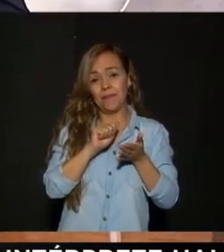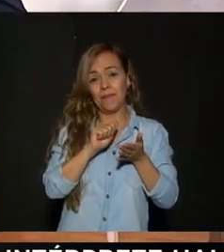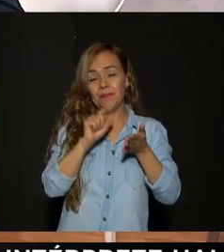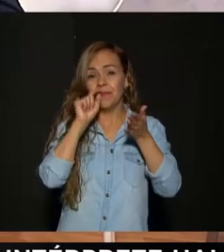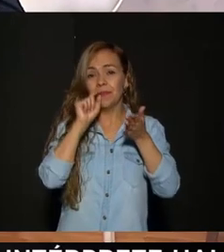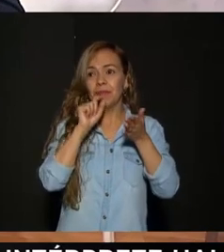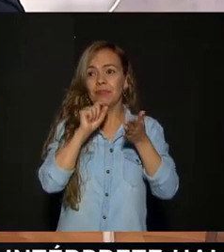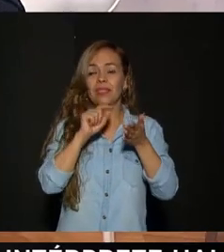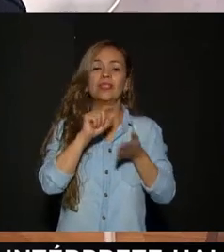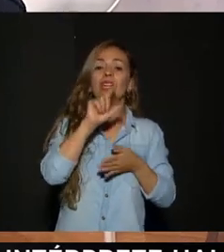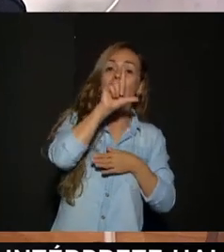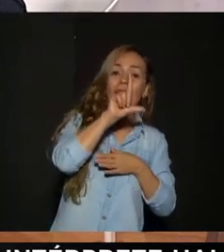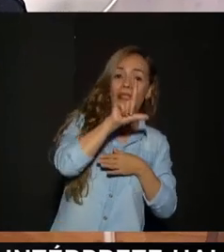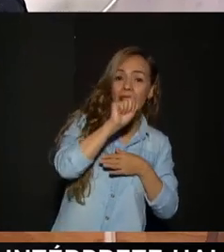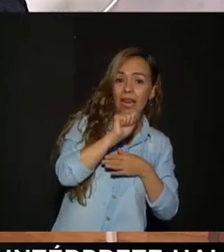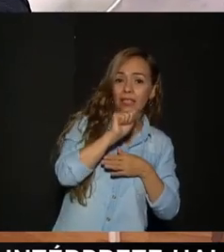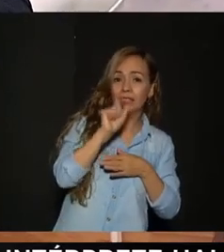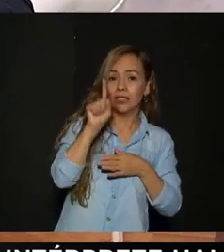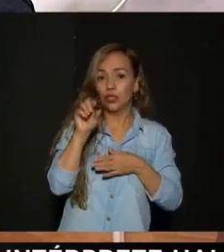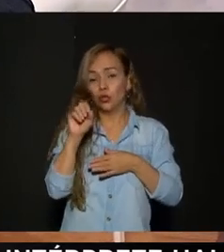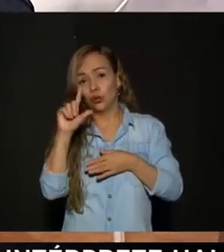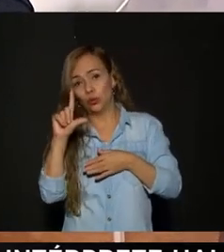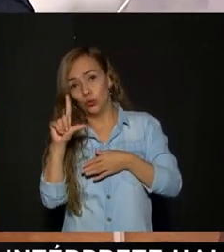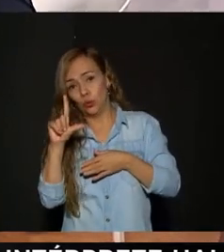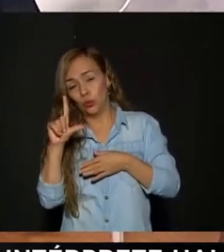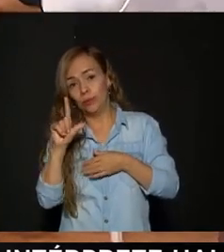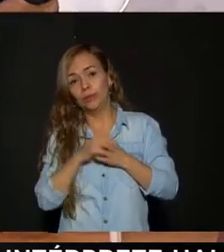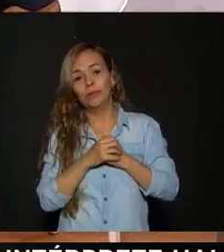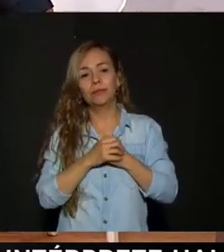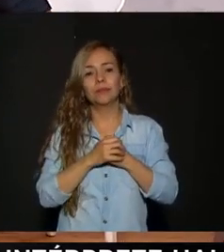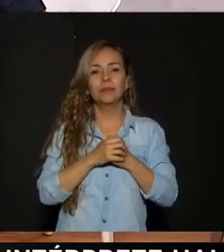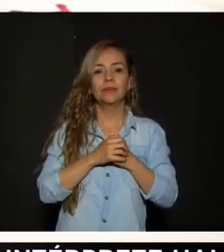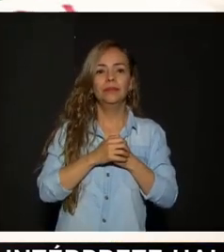la, ah, o no. Hice la sol. La sol. La, la. Y después sol. Sol.